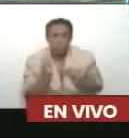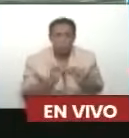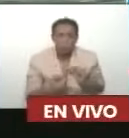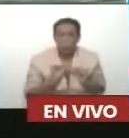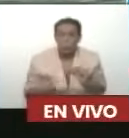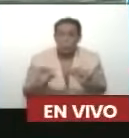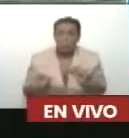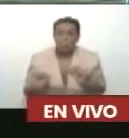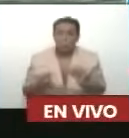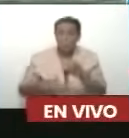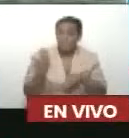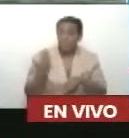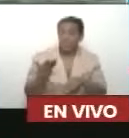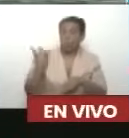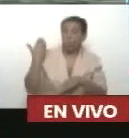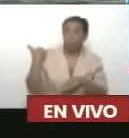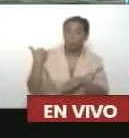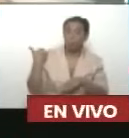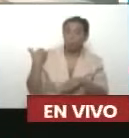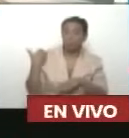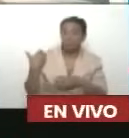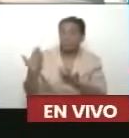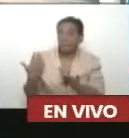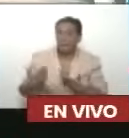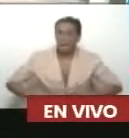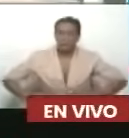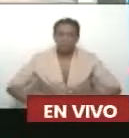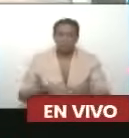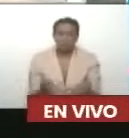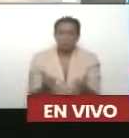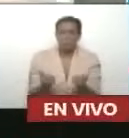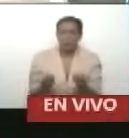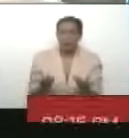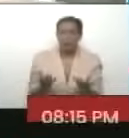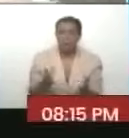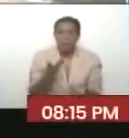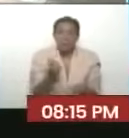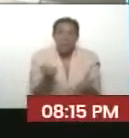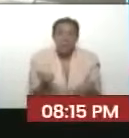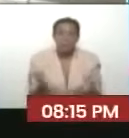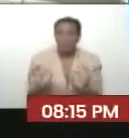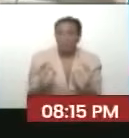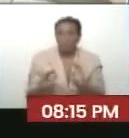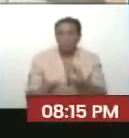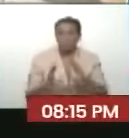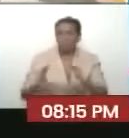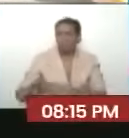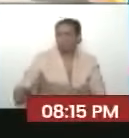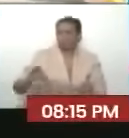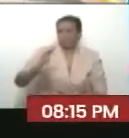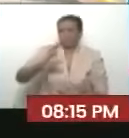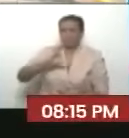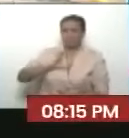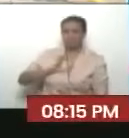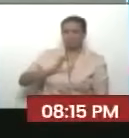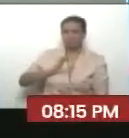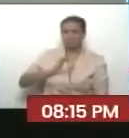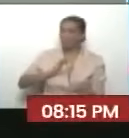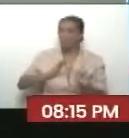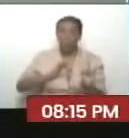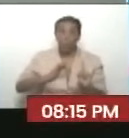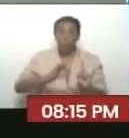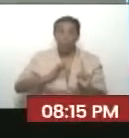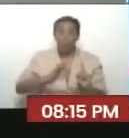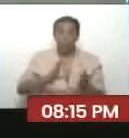Abandonamos el viejo método del punto de cuenta y el rialazo, que al final no llegaba tampoco, porque la burocracia se